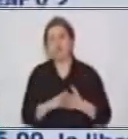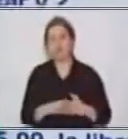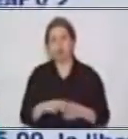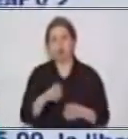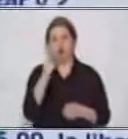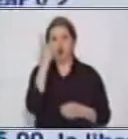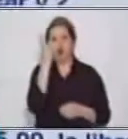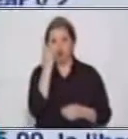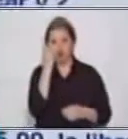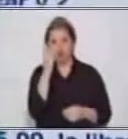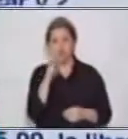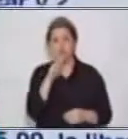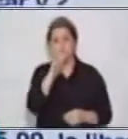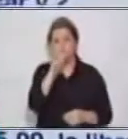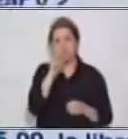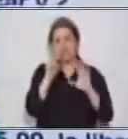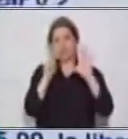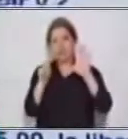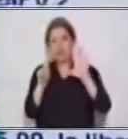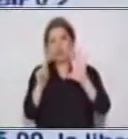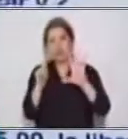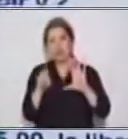Otra vez, 26. Y